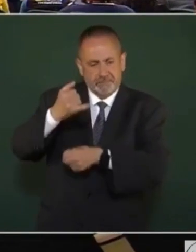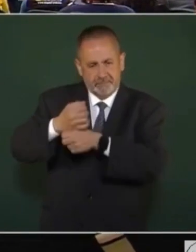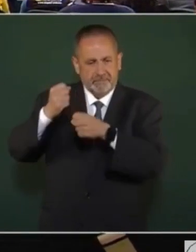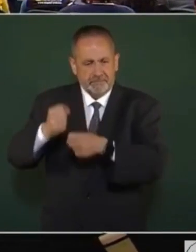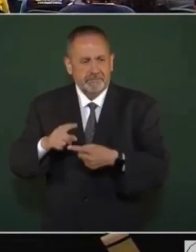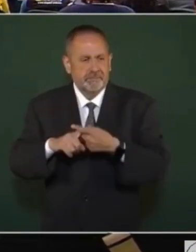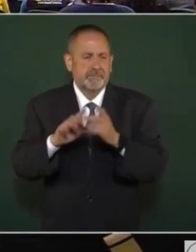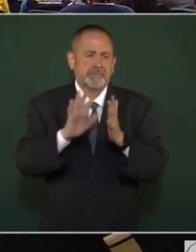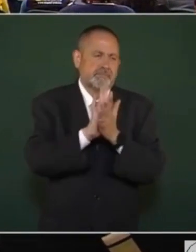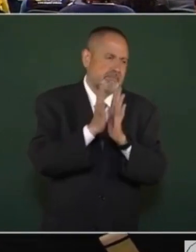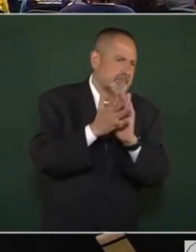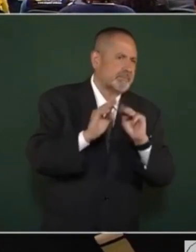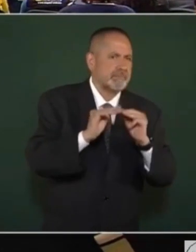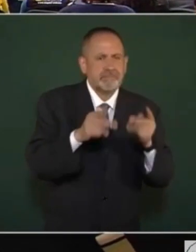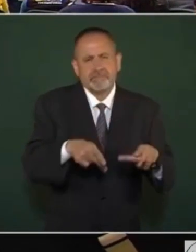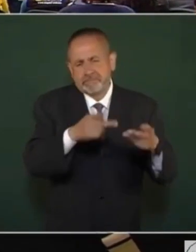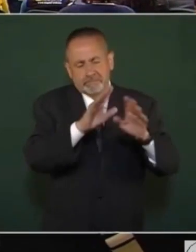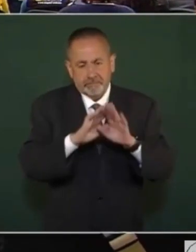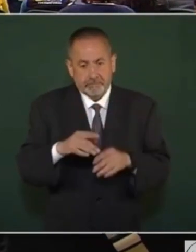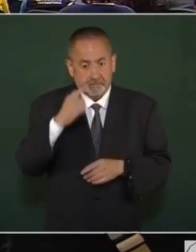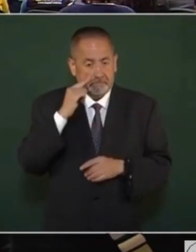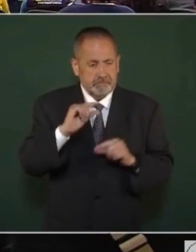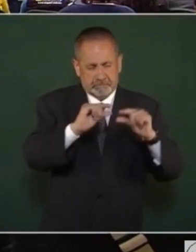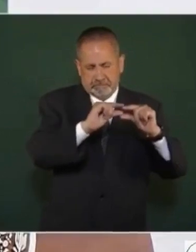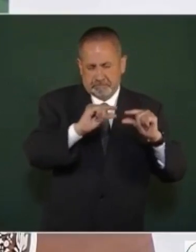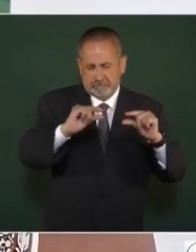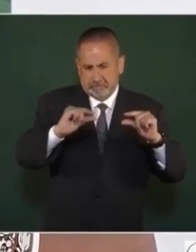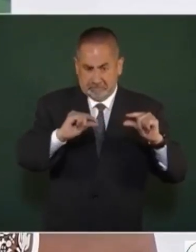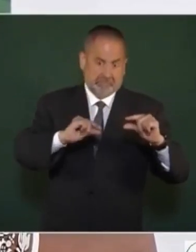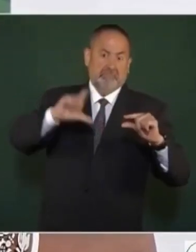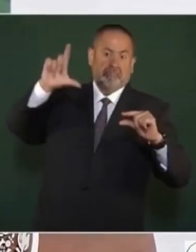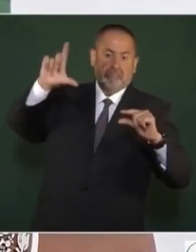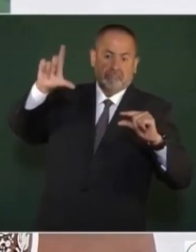narcotráfico y violencia, pero si se ven los niveles que habían antes,